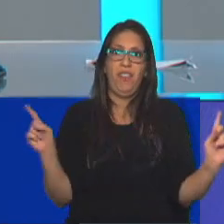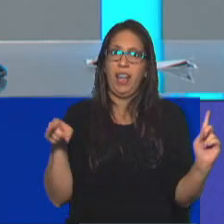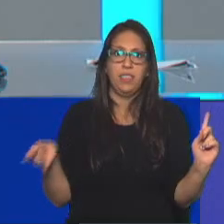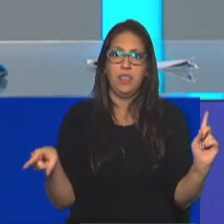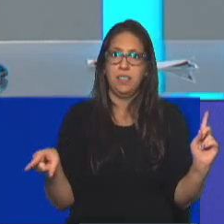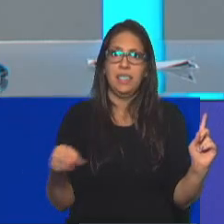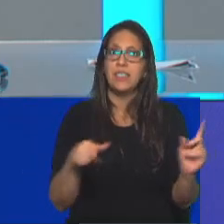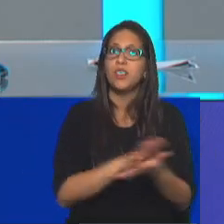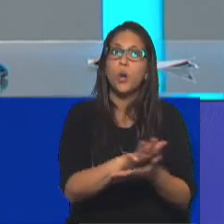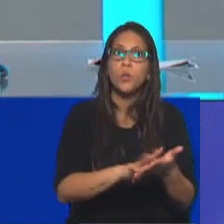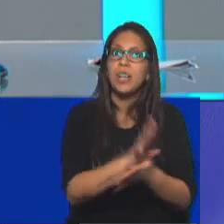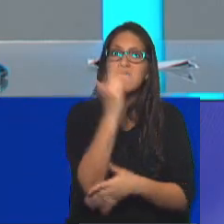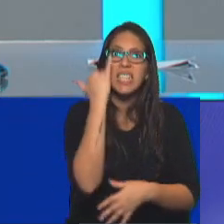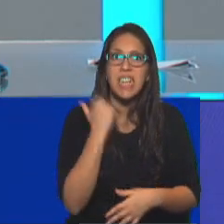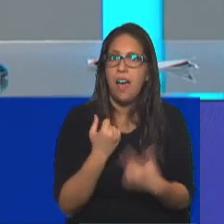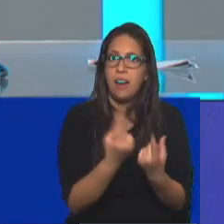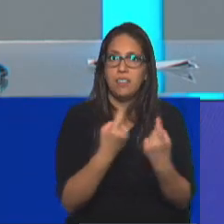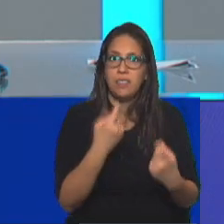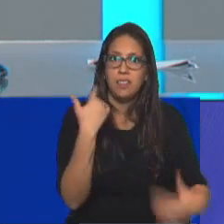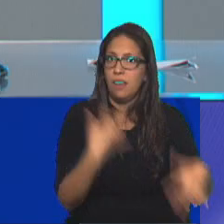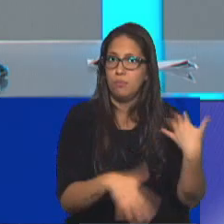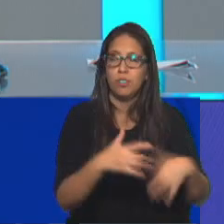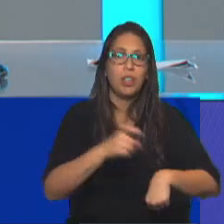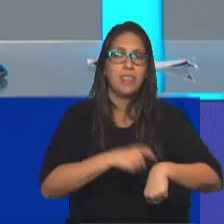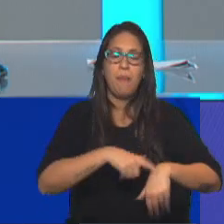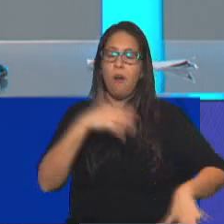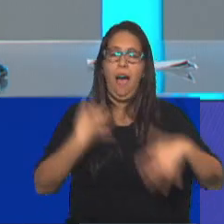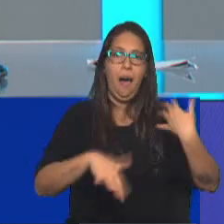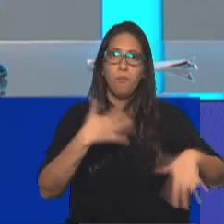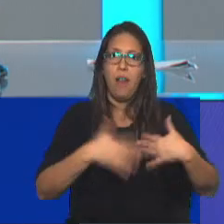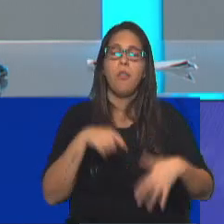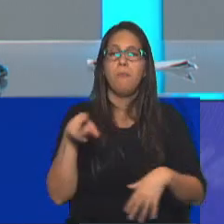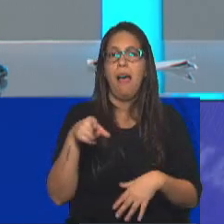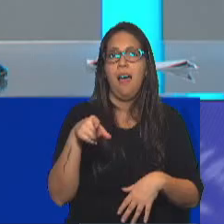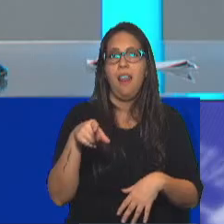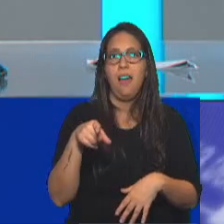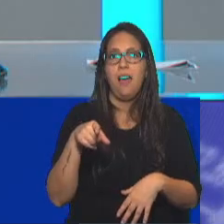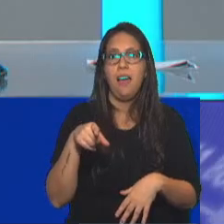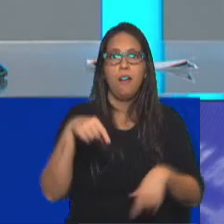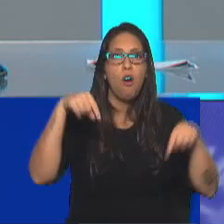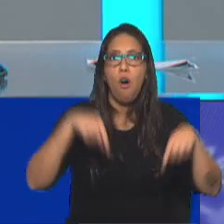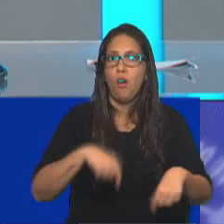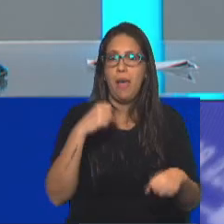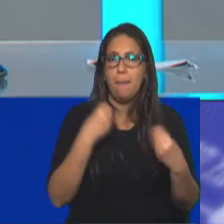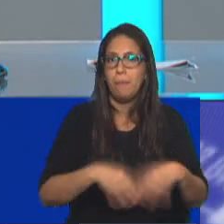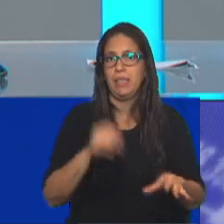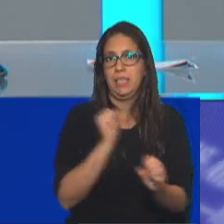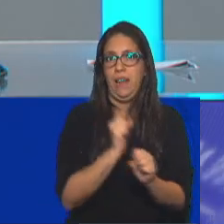necesitan soluciones ya, un poco, ¿no? Entonces también me parece que corren los tiempos para Starmer, que bueno, él mismo dijo, ya hoy mismo empezamos a trabajar.